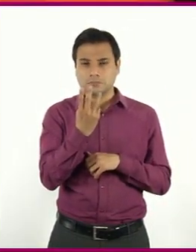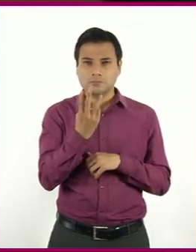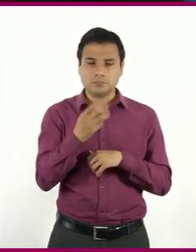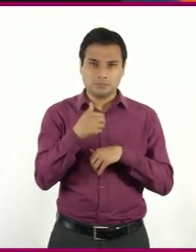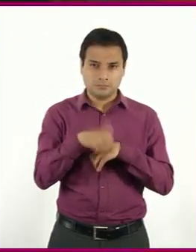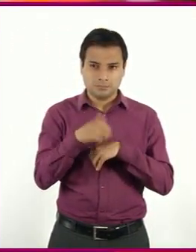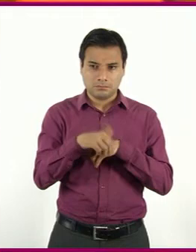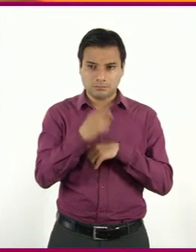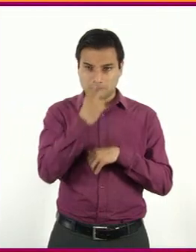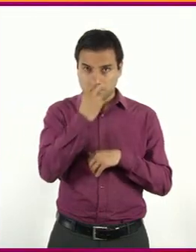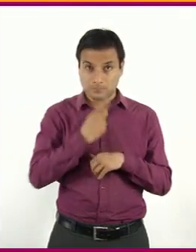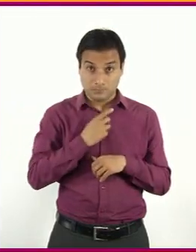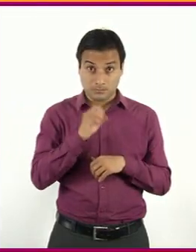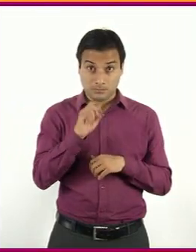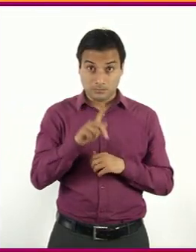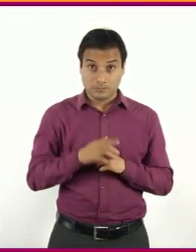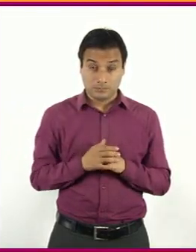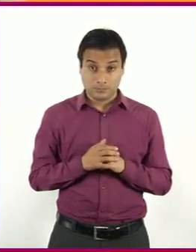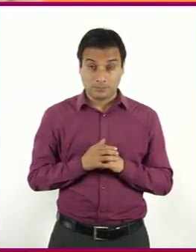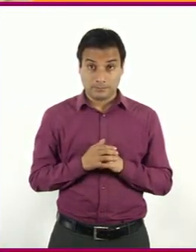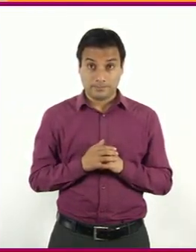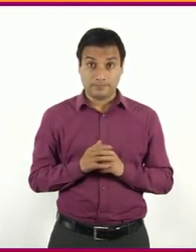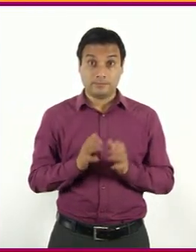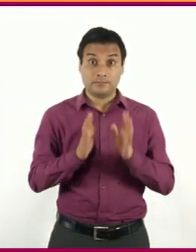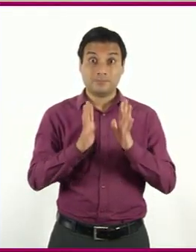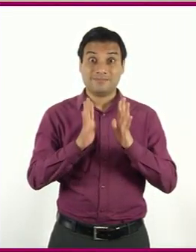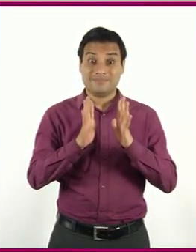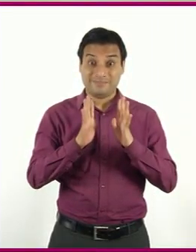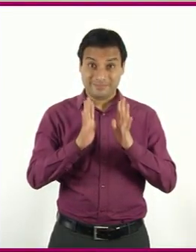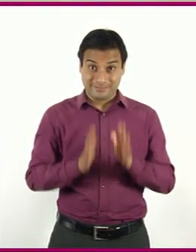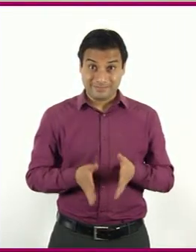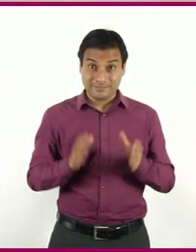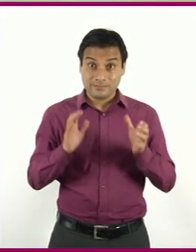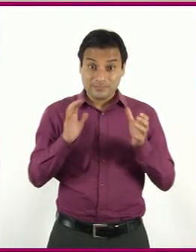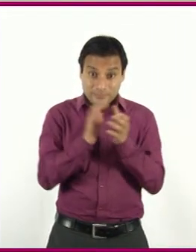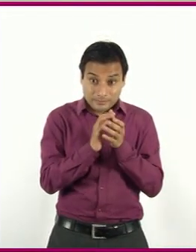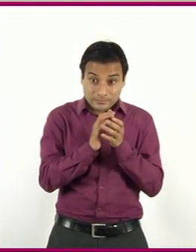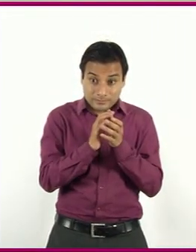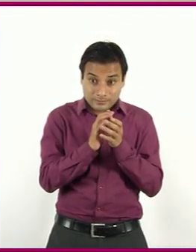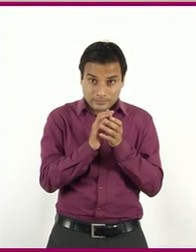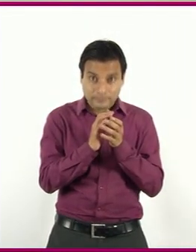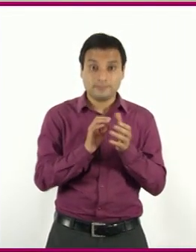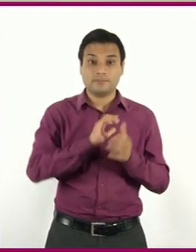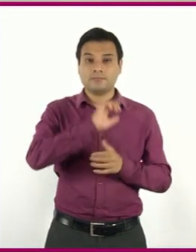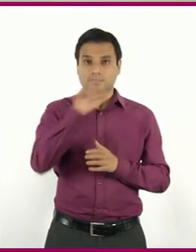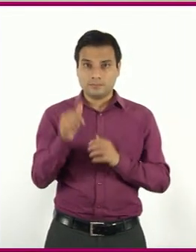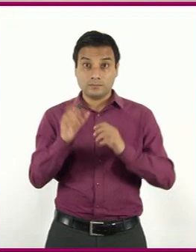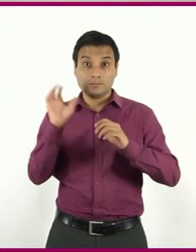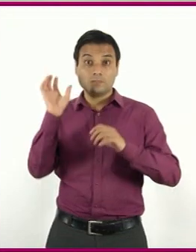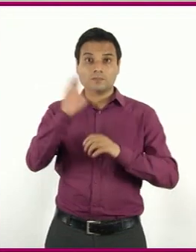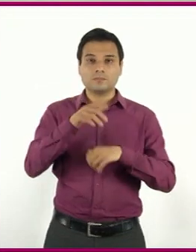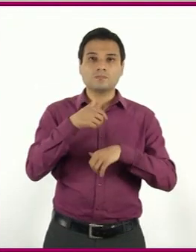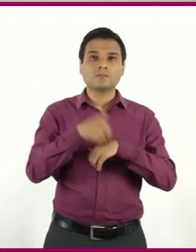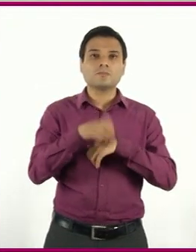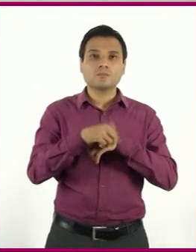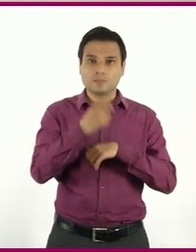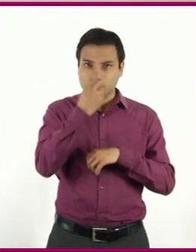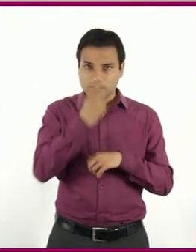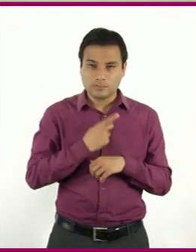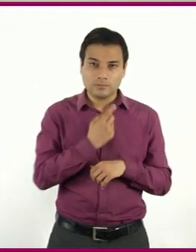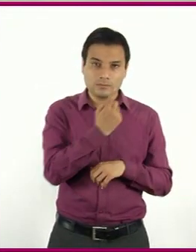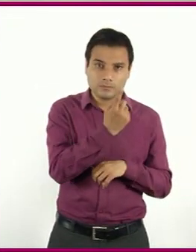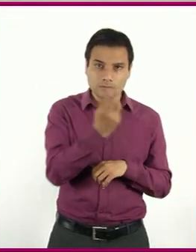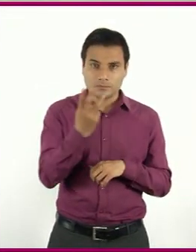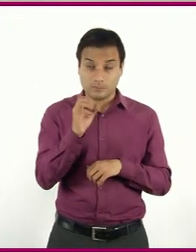Se la lanzo a él. A él. Cuando la cache o la fildee, va a lanzar la pelota según el número que indicó Daniel. Uno, dos y